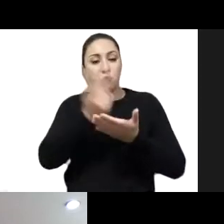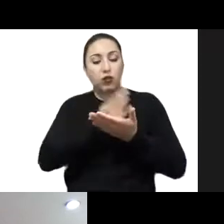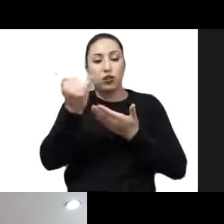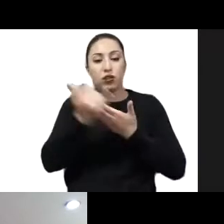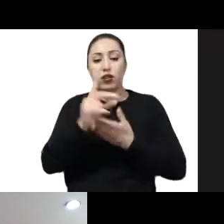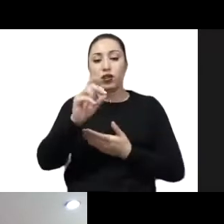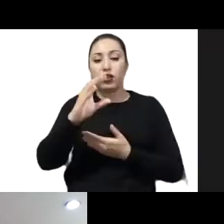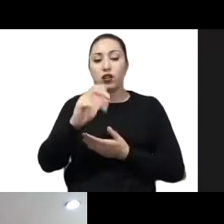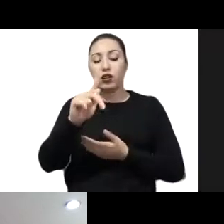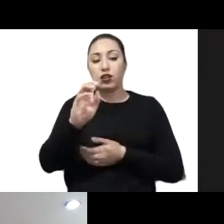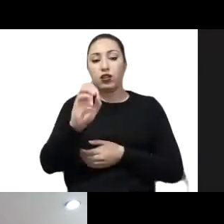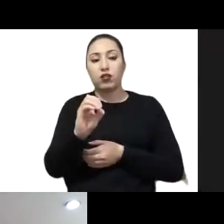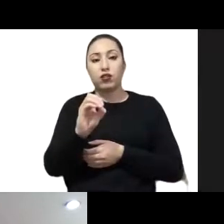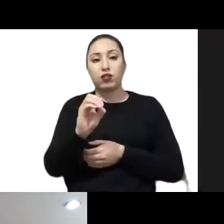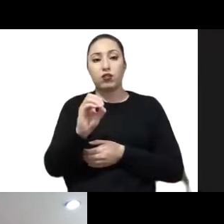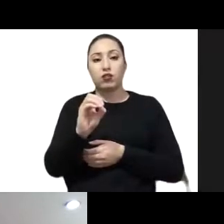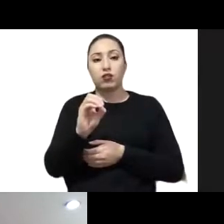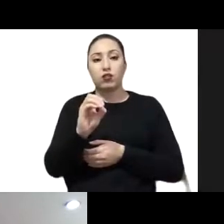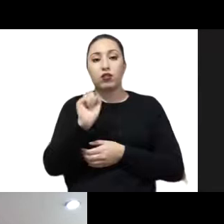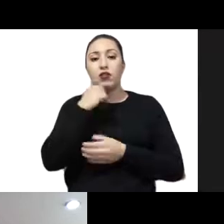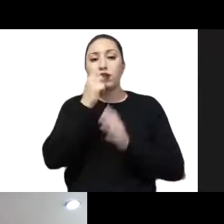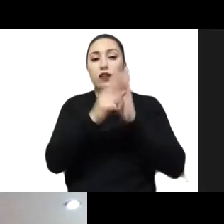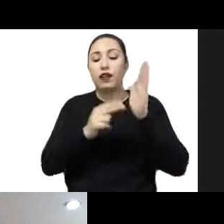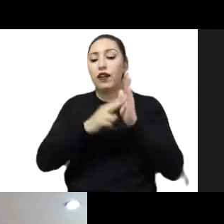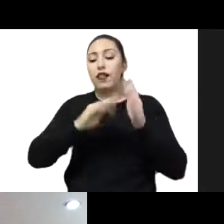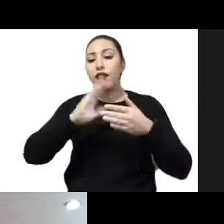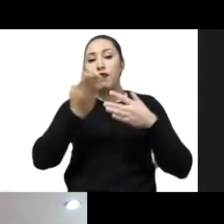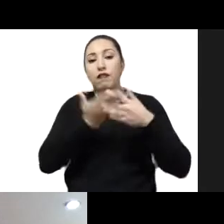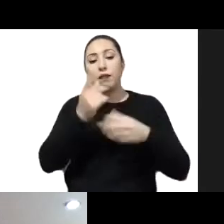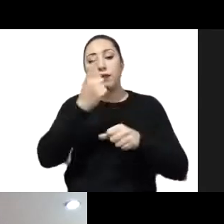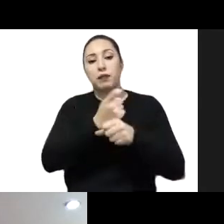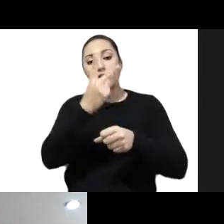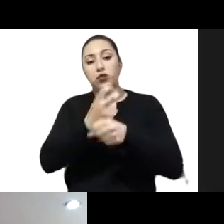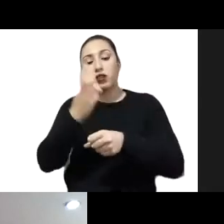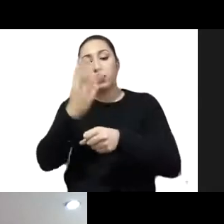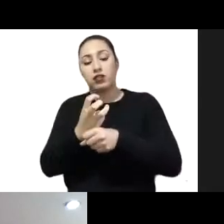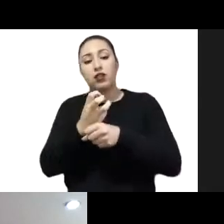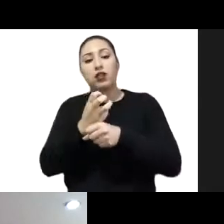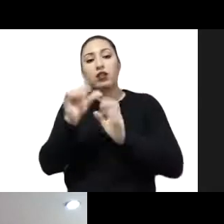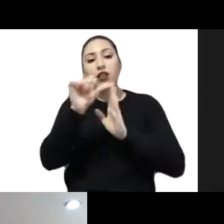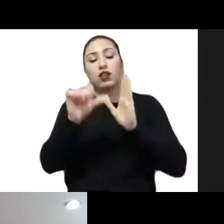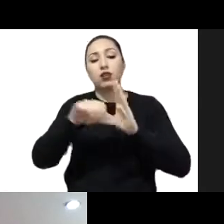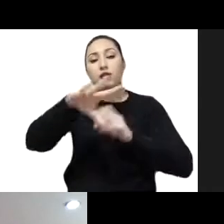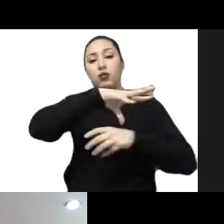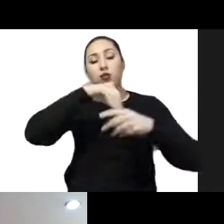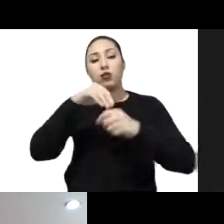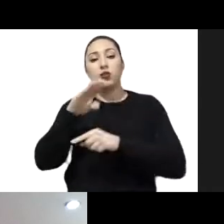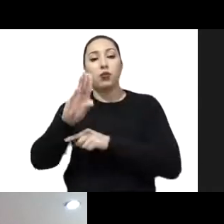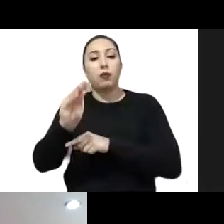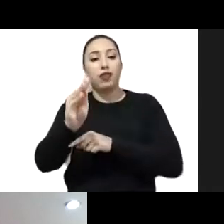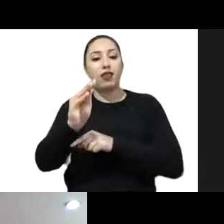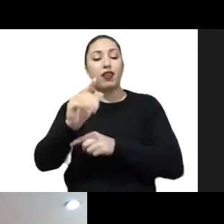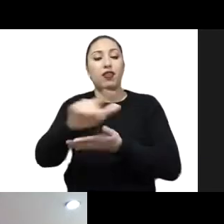decreto por el que se reforman las fracciones primera, segunda y tercera del artículo 90 de la Ley General